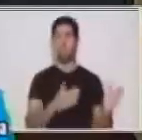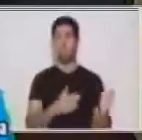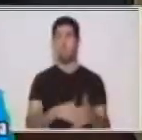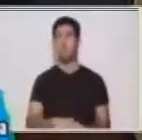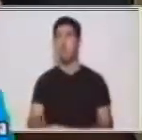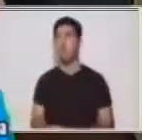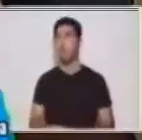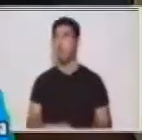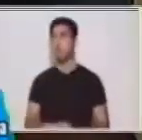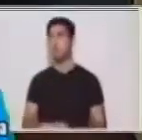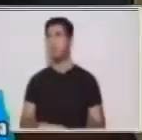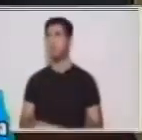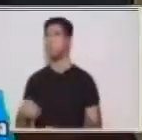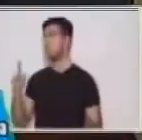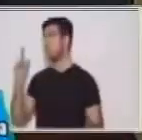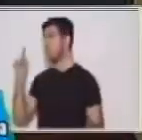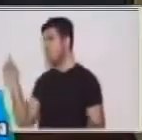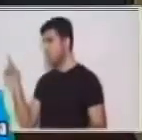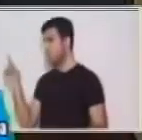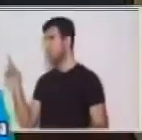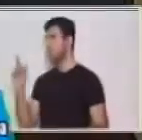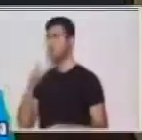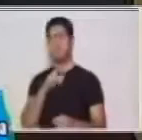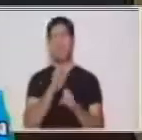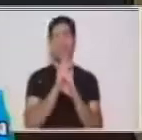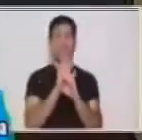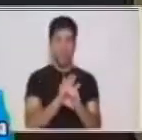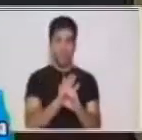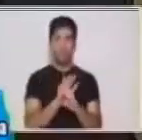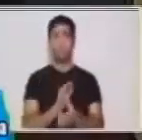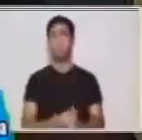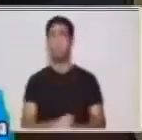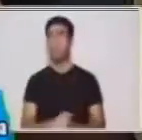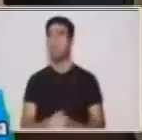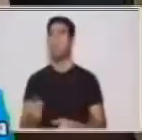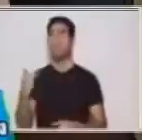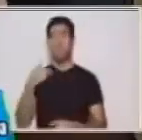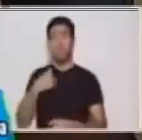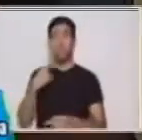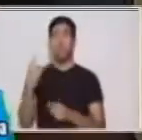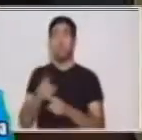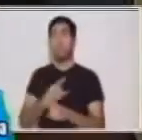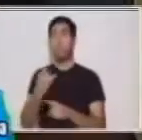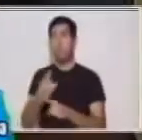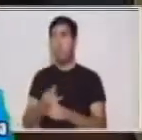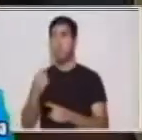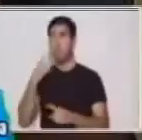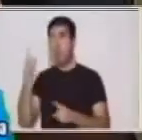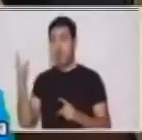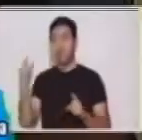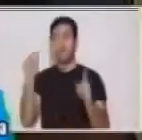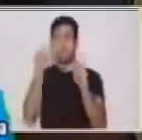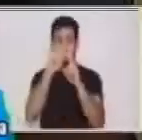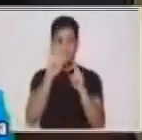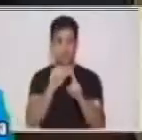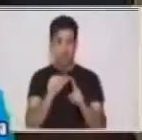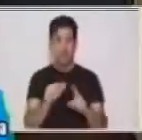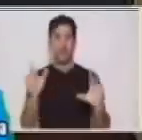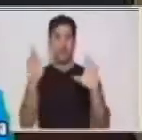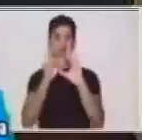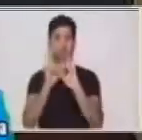este es un ejemplo, ¿sí? Estoy utilizando conexiones que ya había